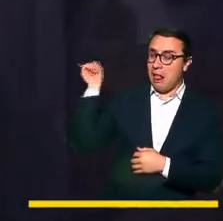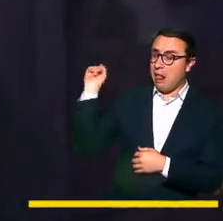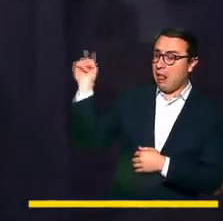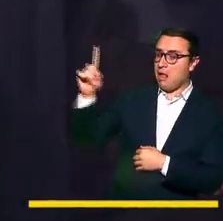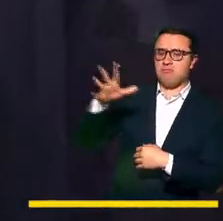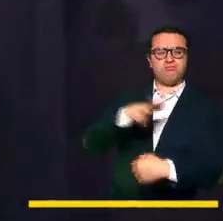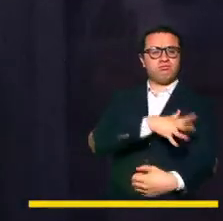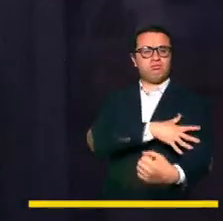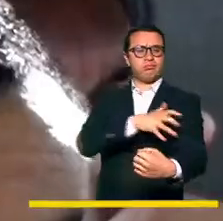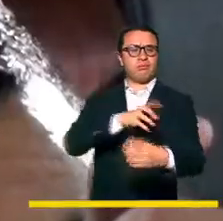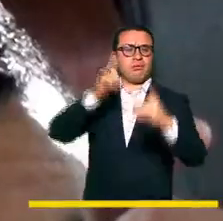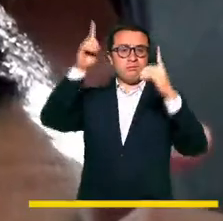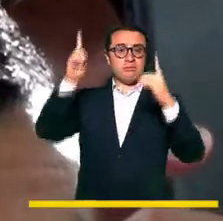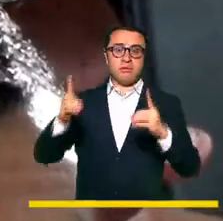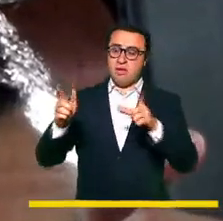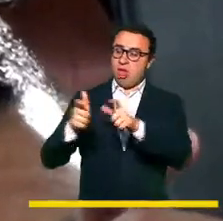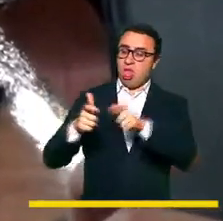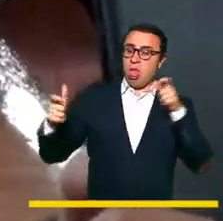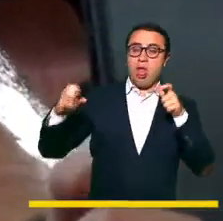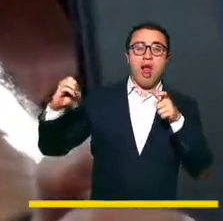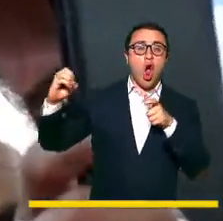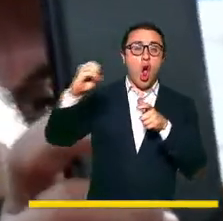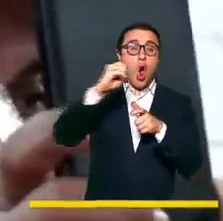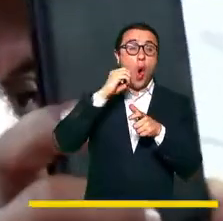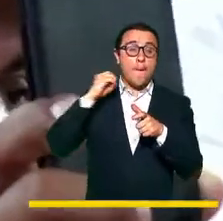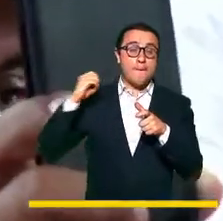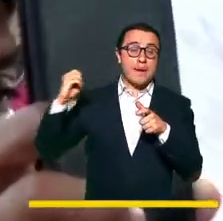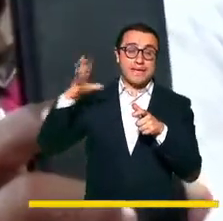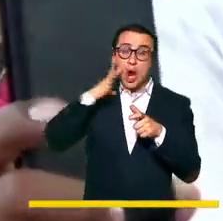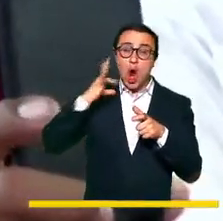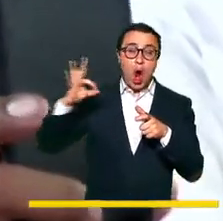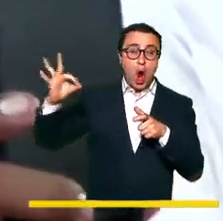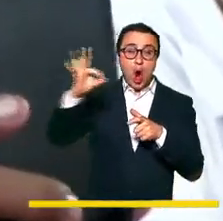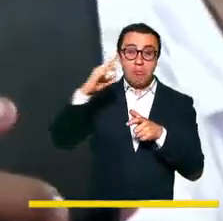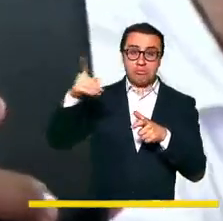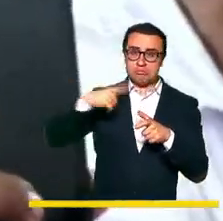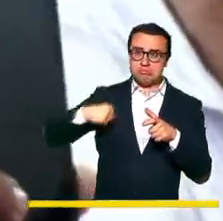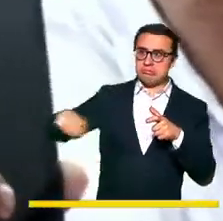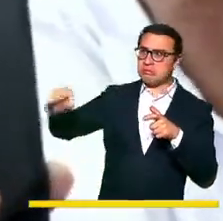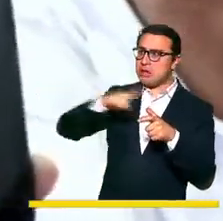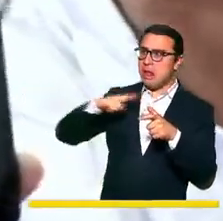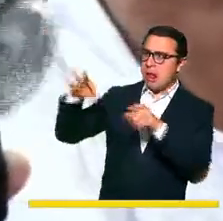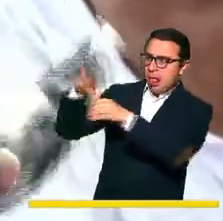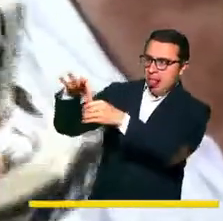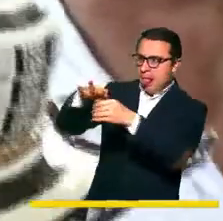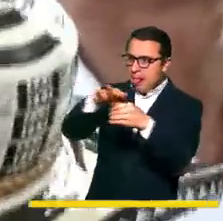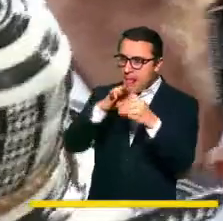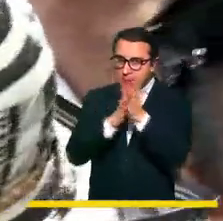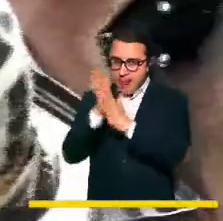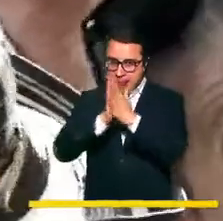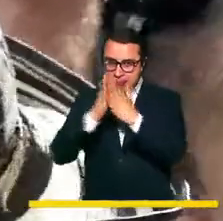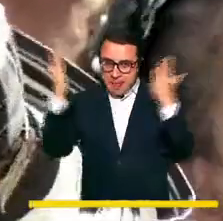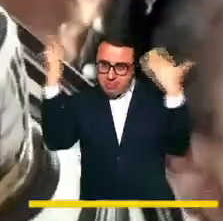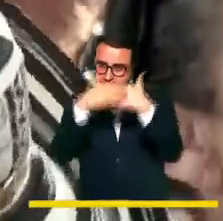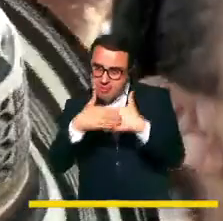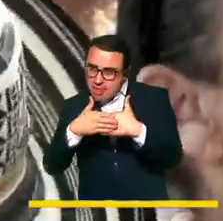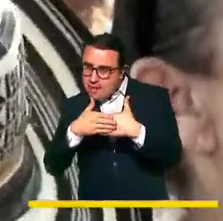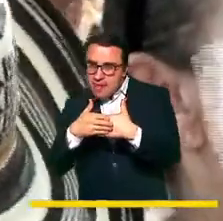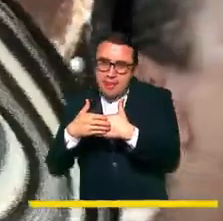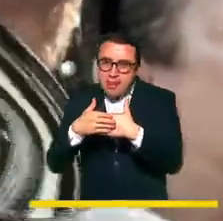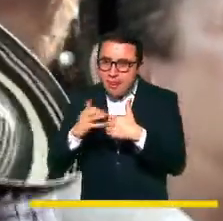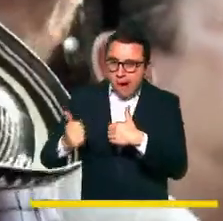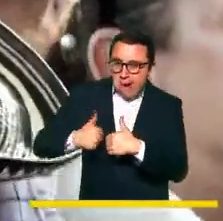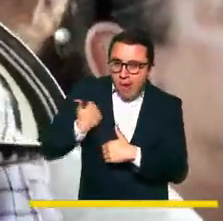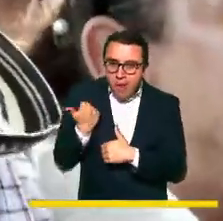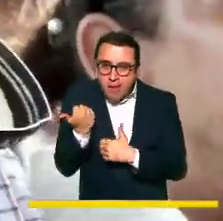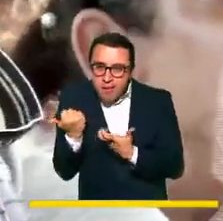decisión, mayoría hombres, hombres de maquinaria, que es en la política así como